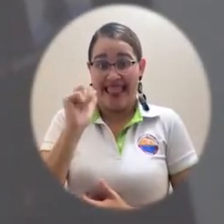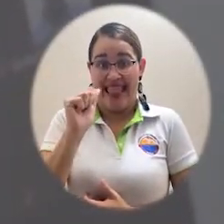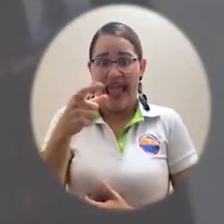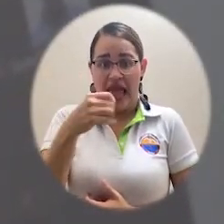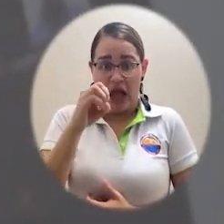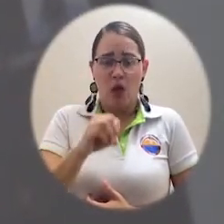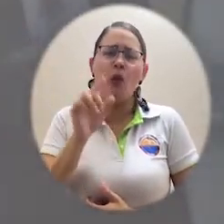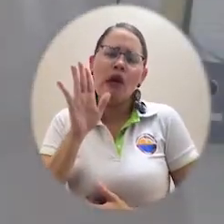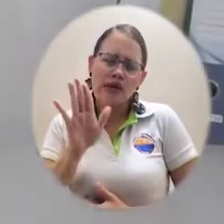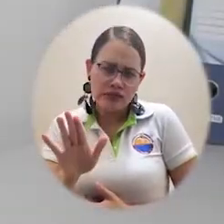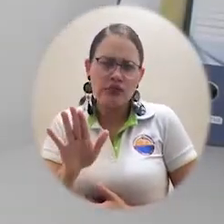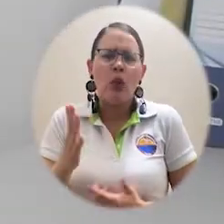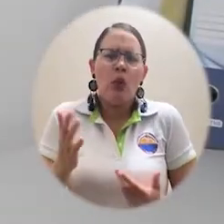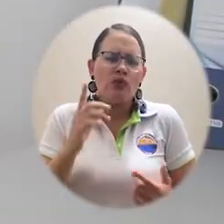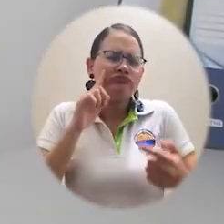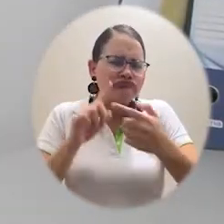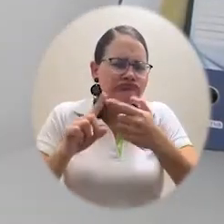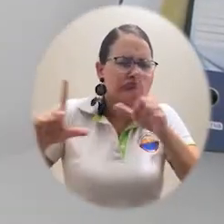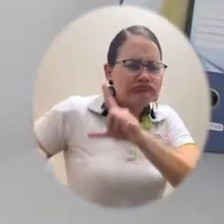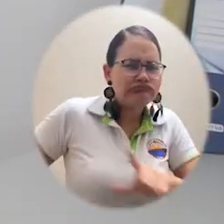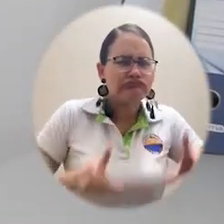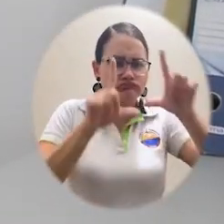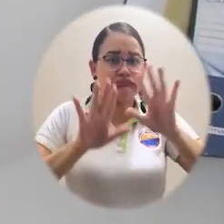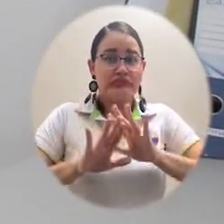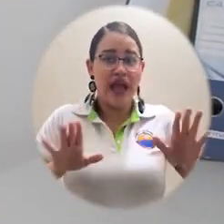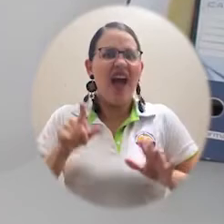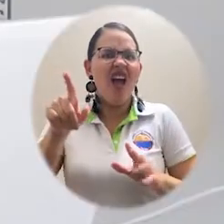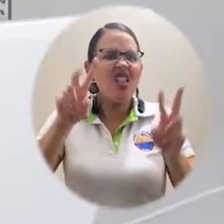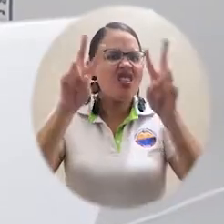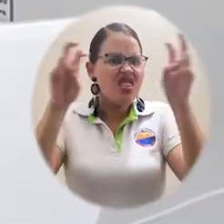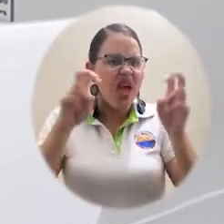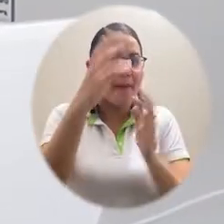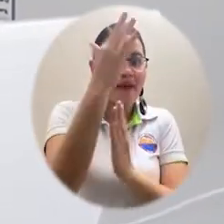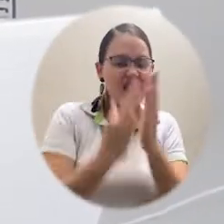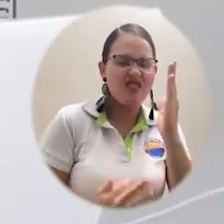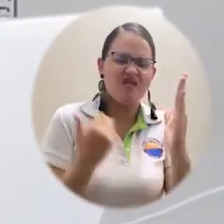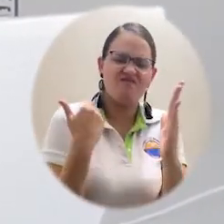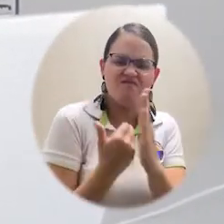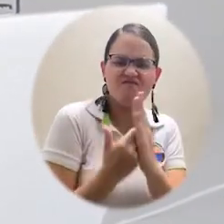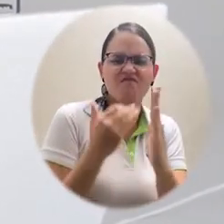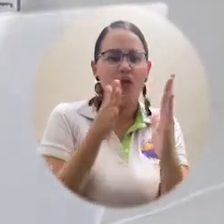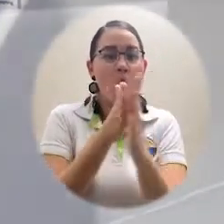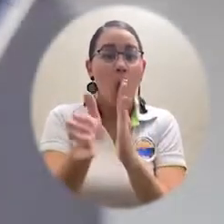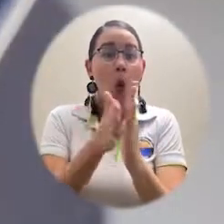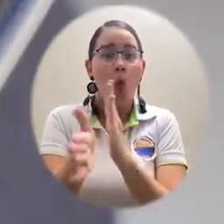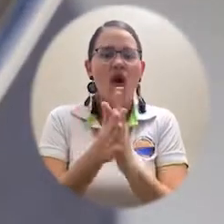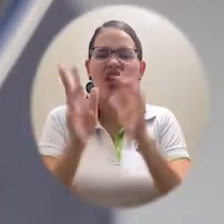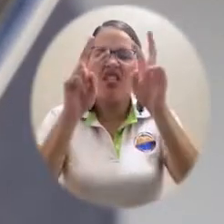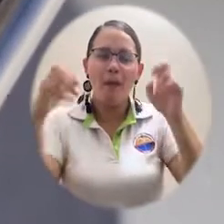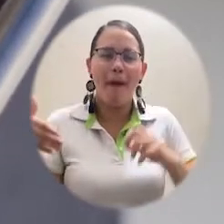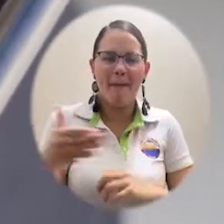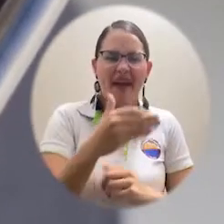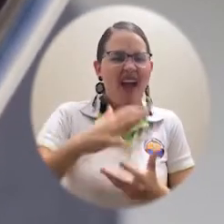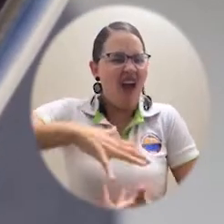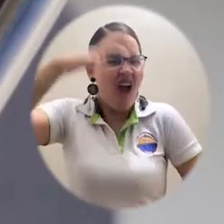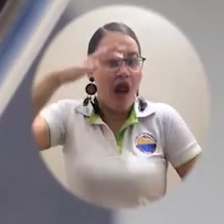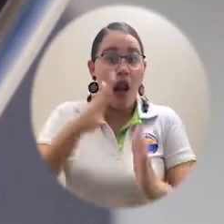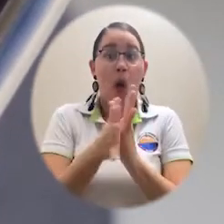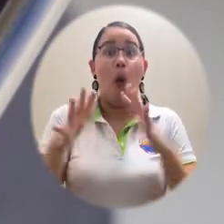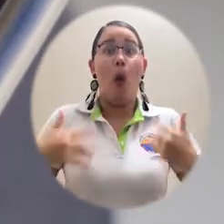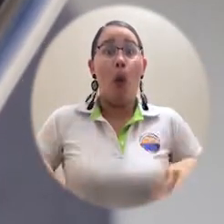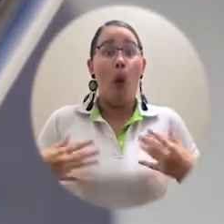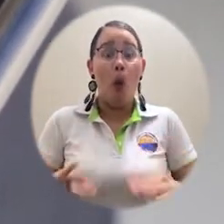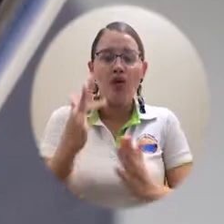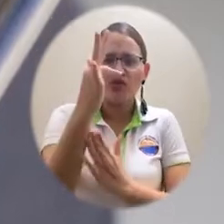Casa de Estudios Superiores, logró sustentar su trabajo de grado sobre peces pelágicos grandes, que contó con la calificación de tesis